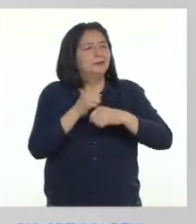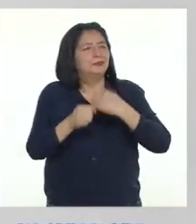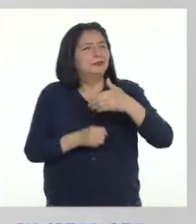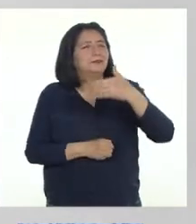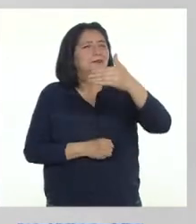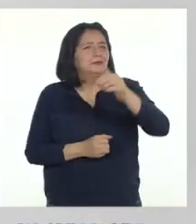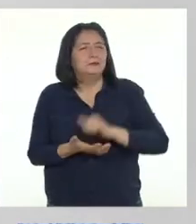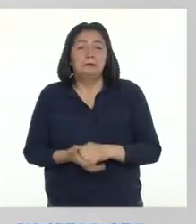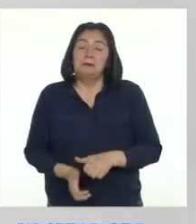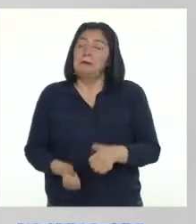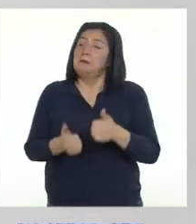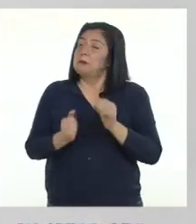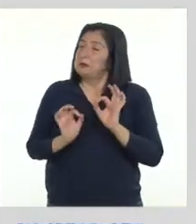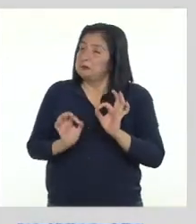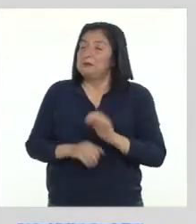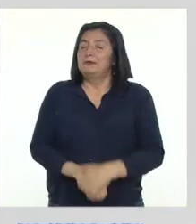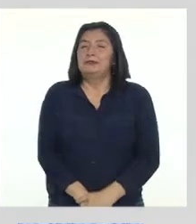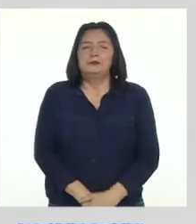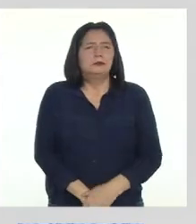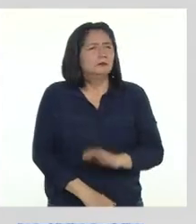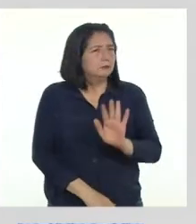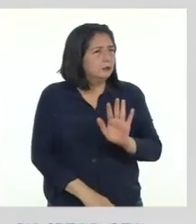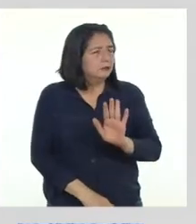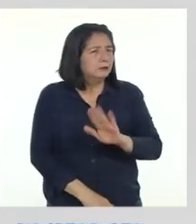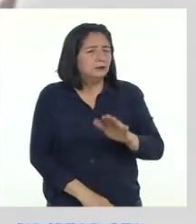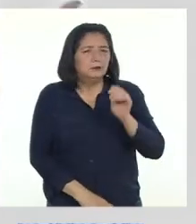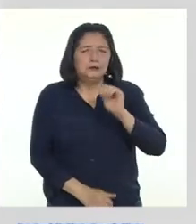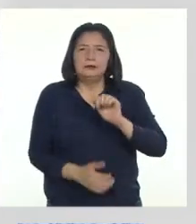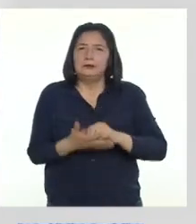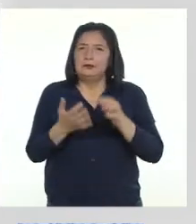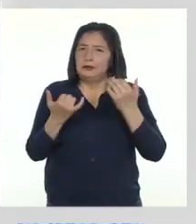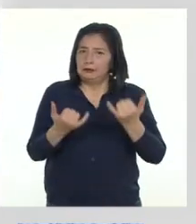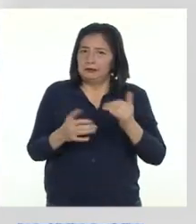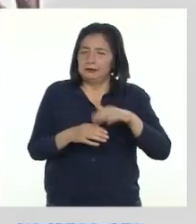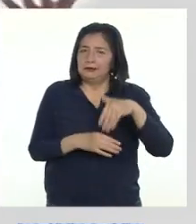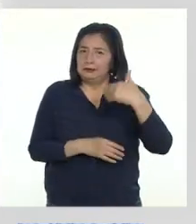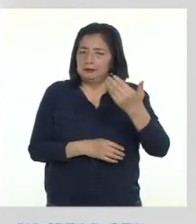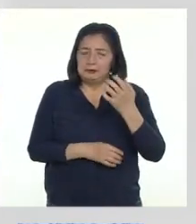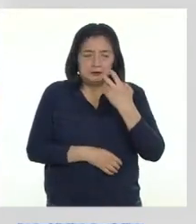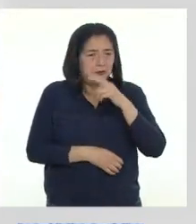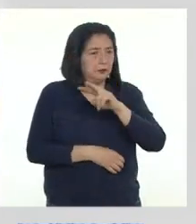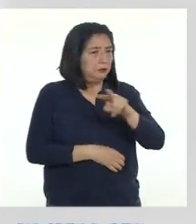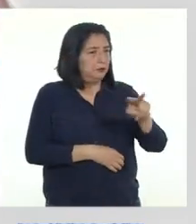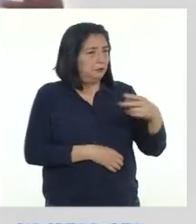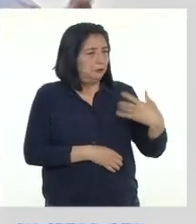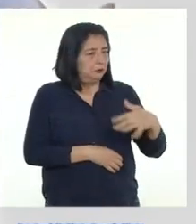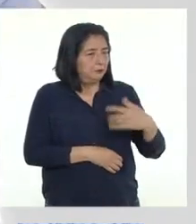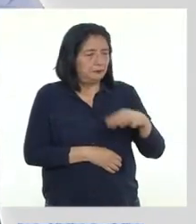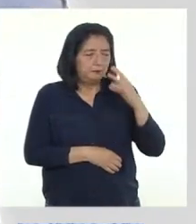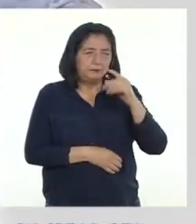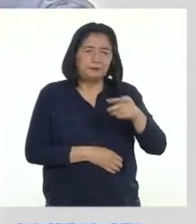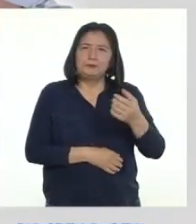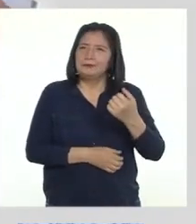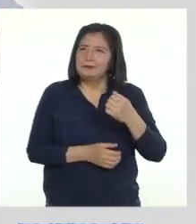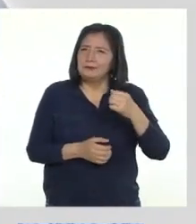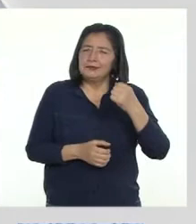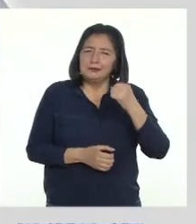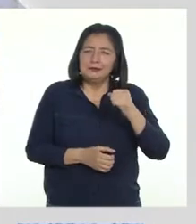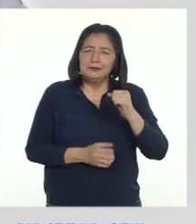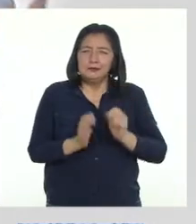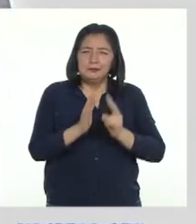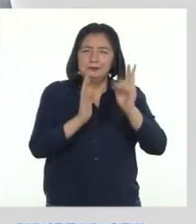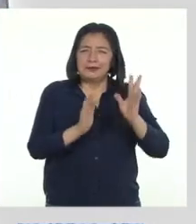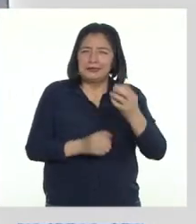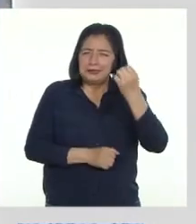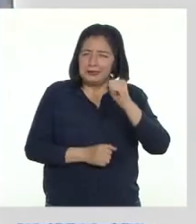vienen. ¡Increíble! Muy bien, chicas y chicos, ahora después de ver la gran aventura con Vera,